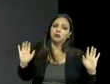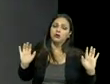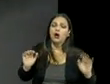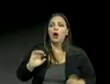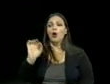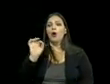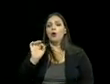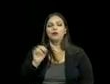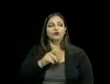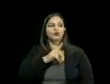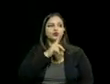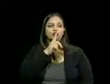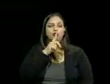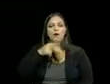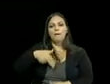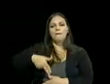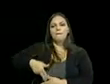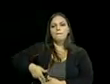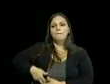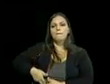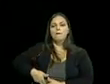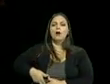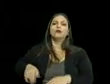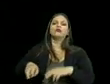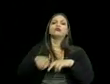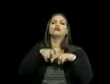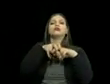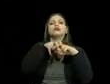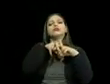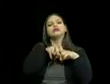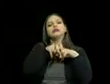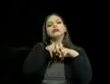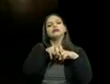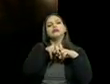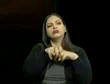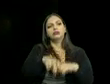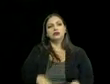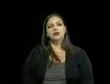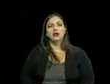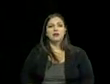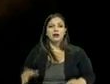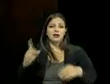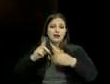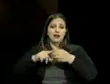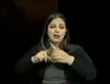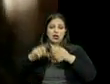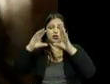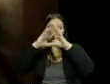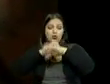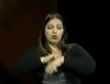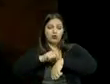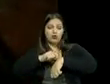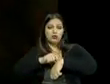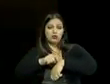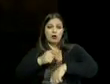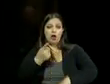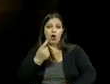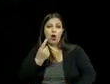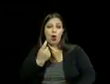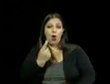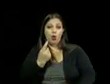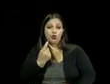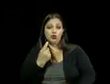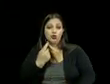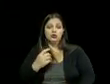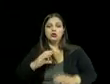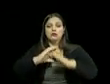las horas, cuando se trata de un viaje largo como este, que vienen desde Quito, Guayaquil, salen a las 11 de la noche, mira tú, han esperado 12, 1,